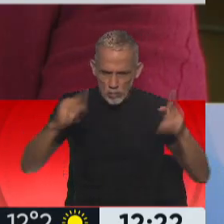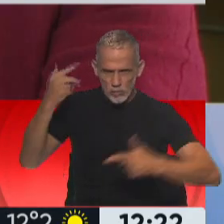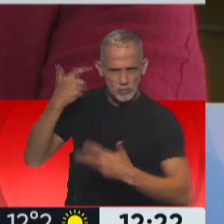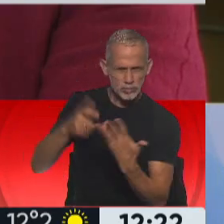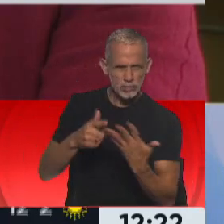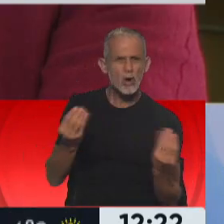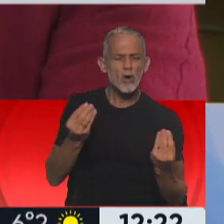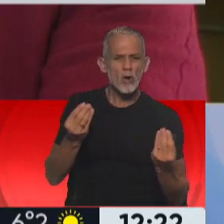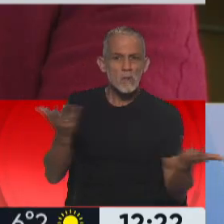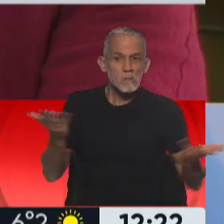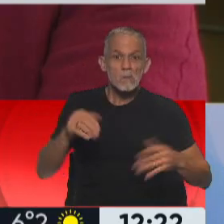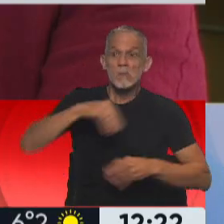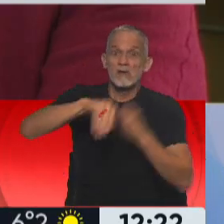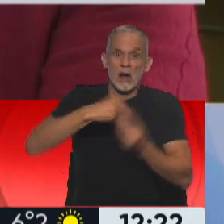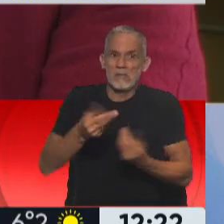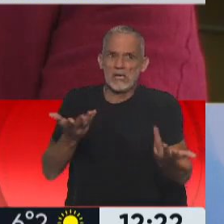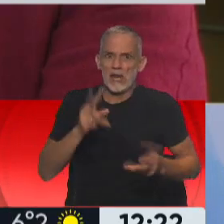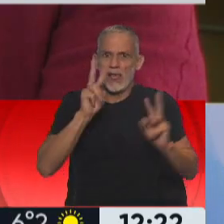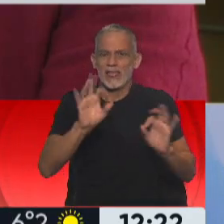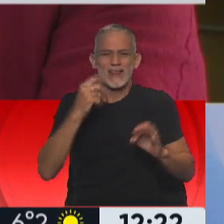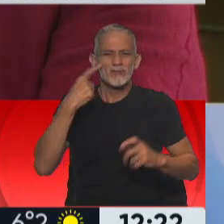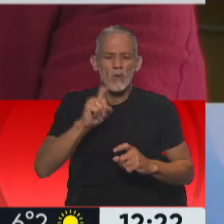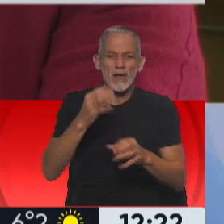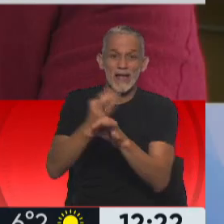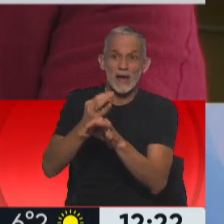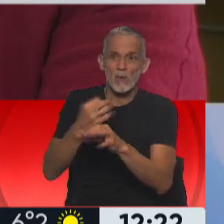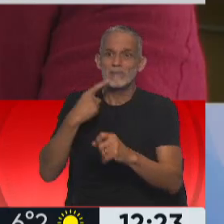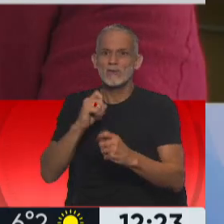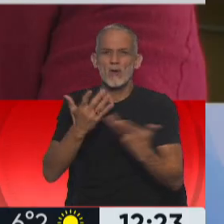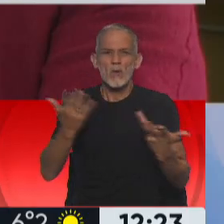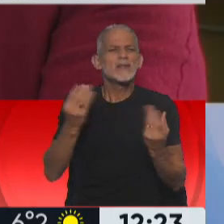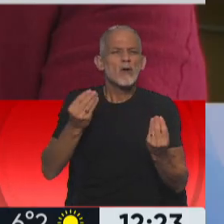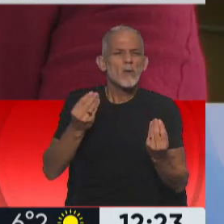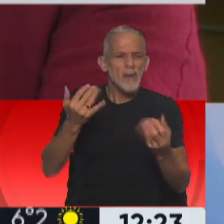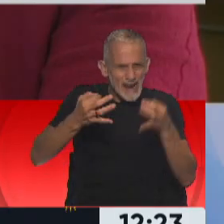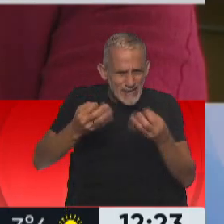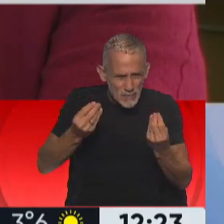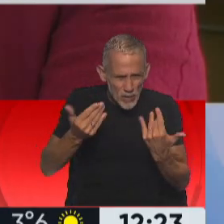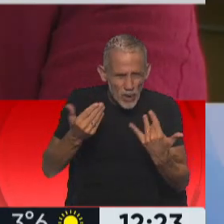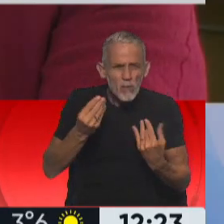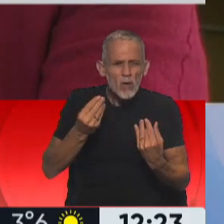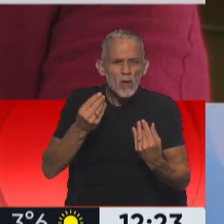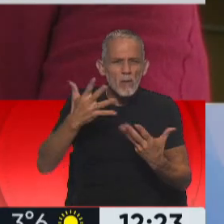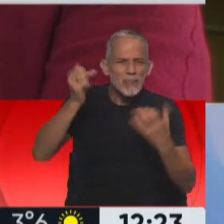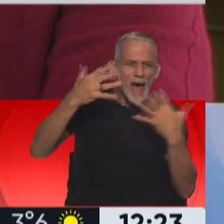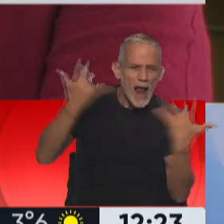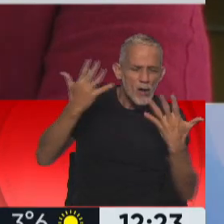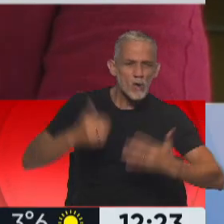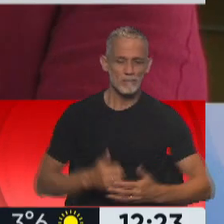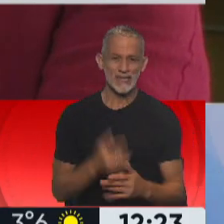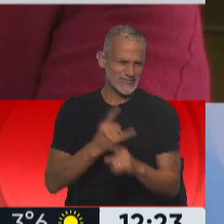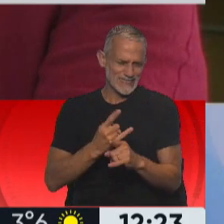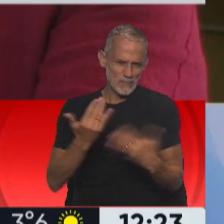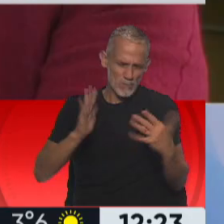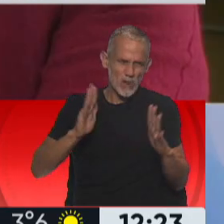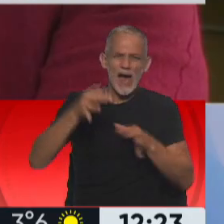previas si tal vez no lo vio ni el entorno, ni la familia, ni la escuela? ¿Hay un análisis que se puede hacer previo a todo esto? Sí, siempre se puede